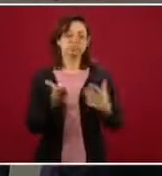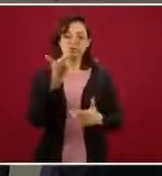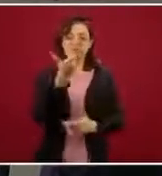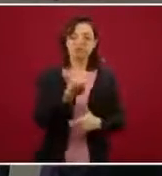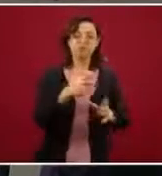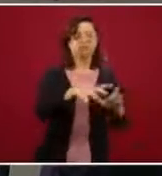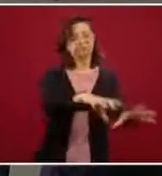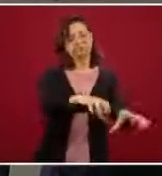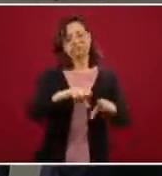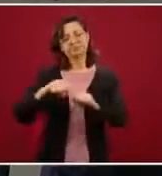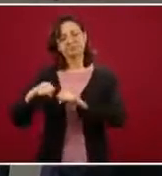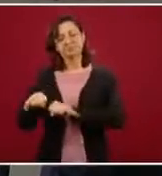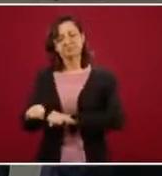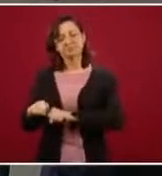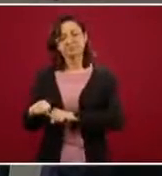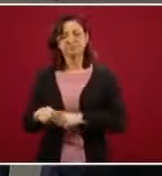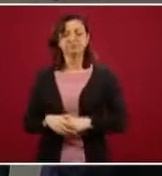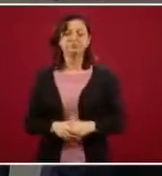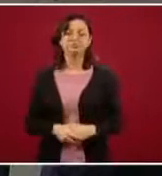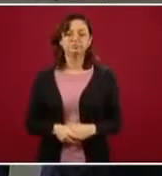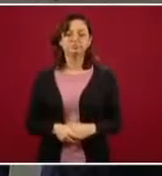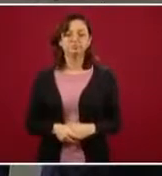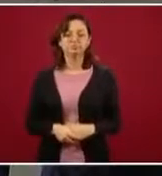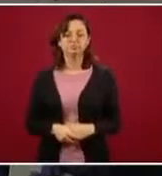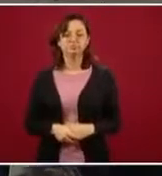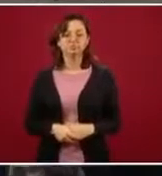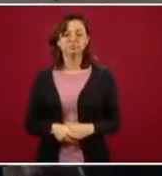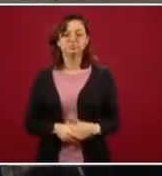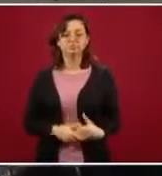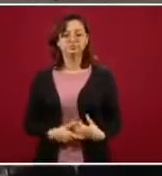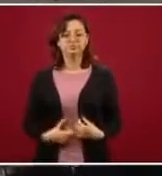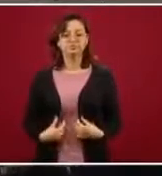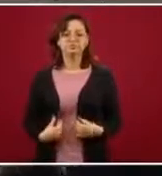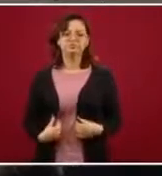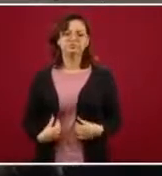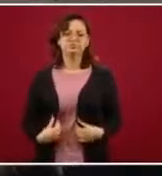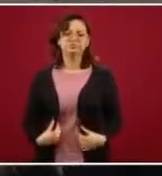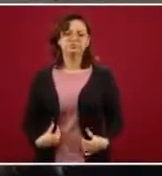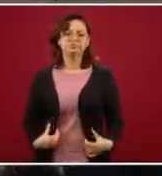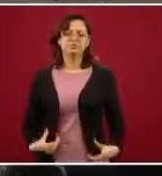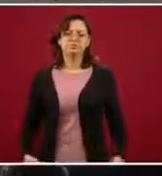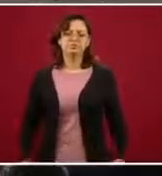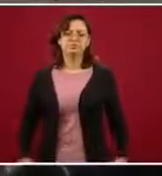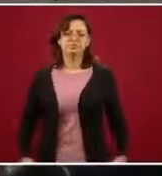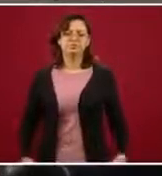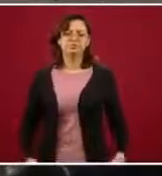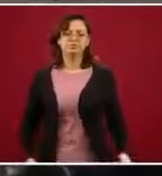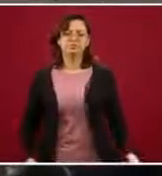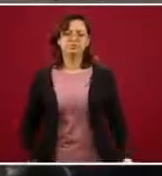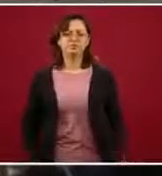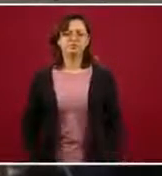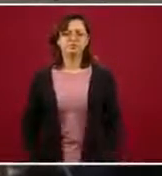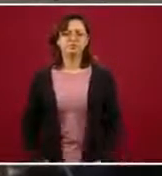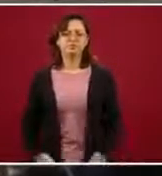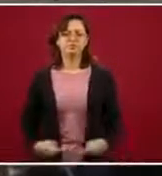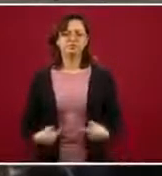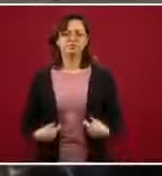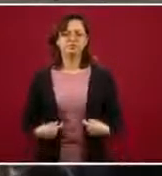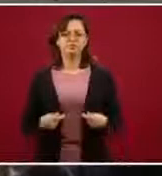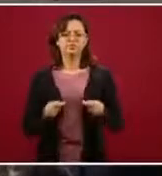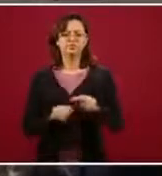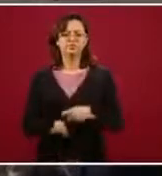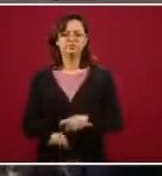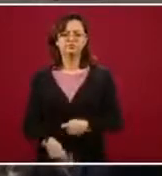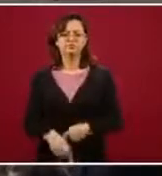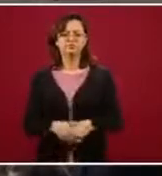que hayan sido utilizadas de forma indebida. Adelante, por favor. Adelante. Adelante. Es un tercer caso relacionado con el mismo asunto. Adelante,